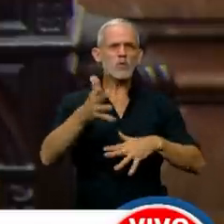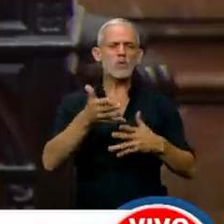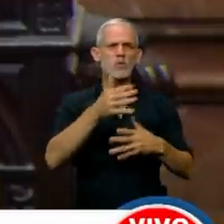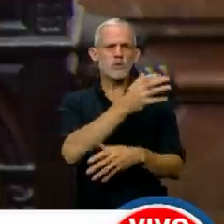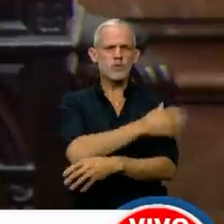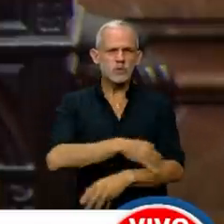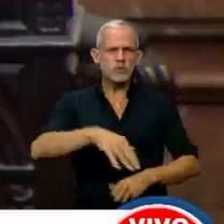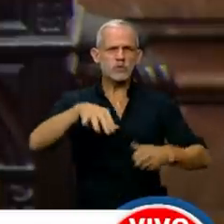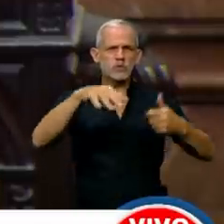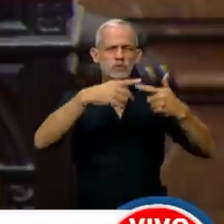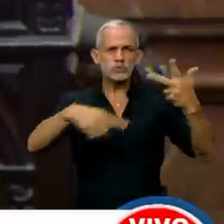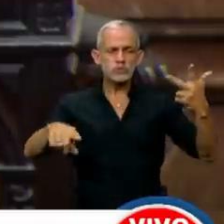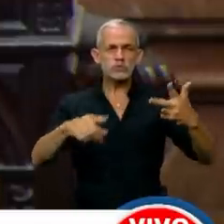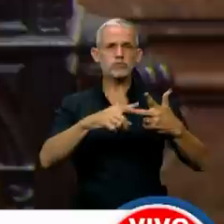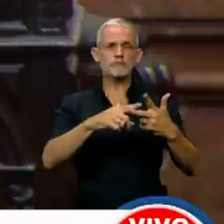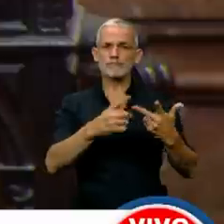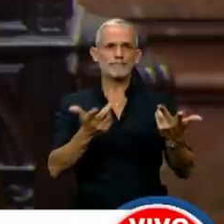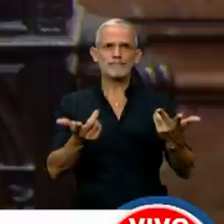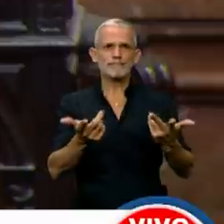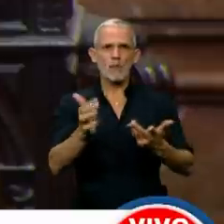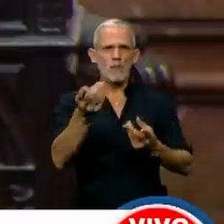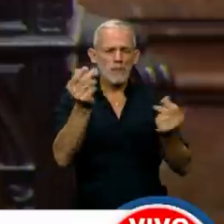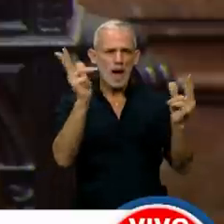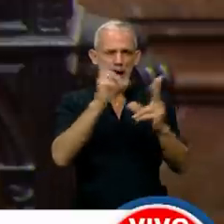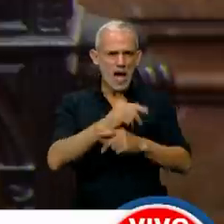golpeaba la miseria